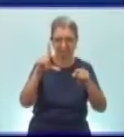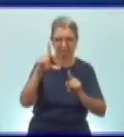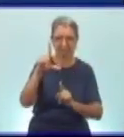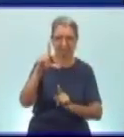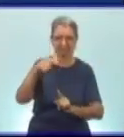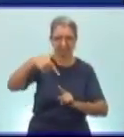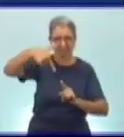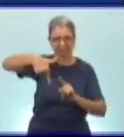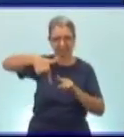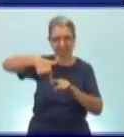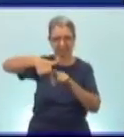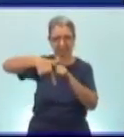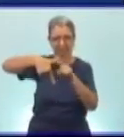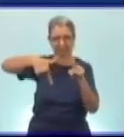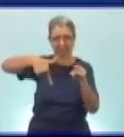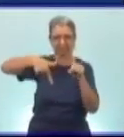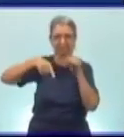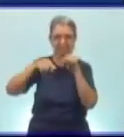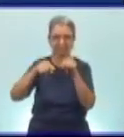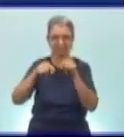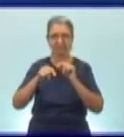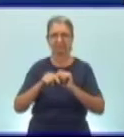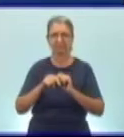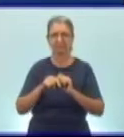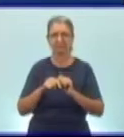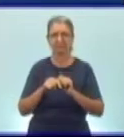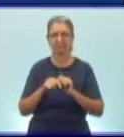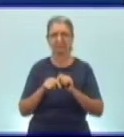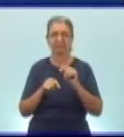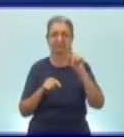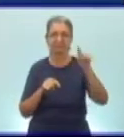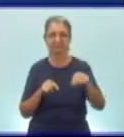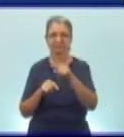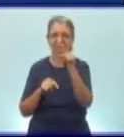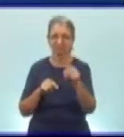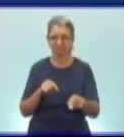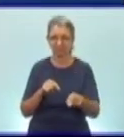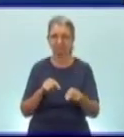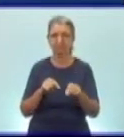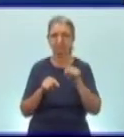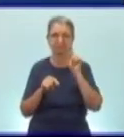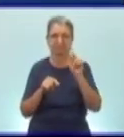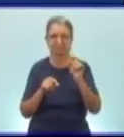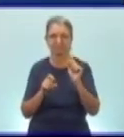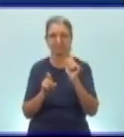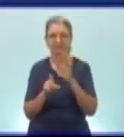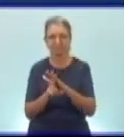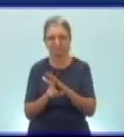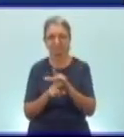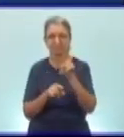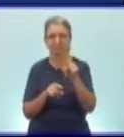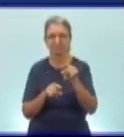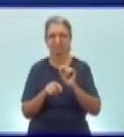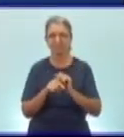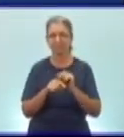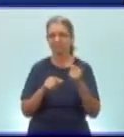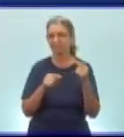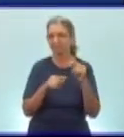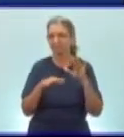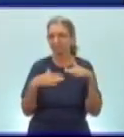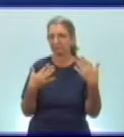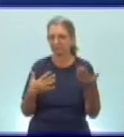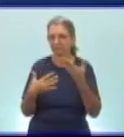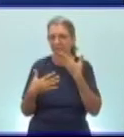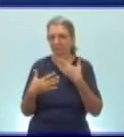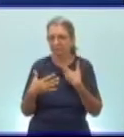vector utilizando las razones trigonométricas en un triángulo rectángulo. Ustedes ya lo conocen también de otros contenidos. Bueno, esta expresión, utilizando también